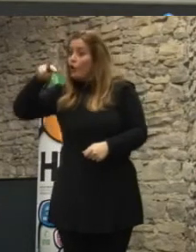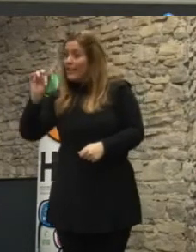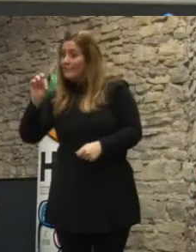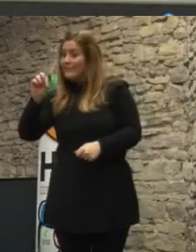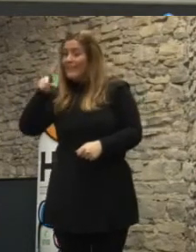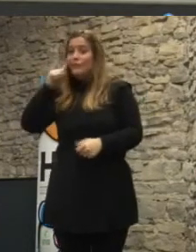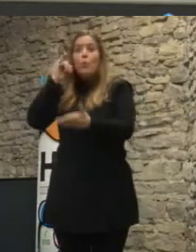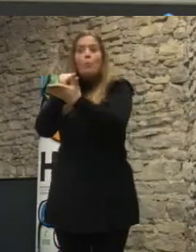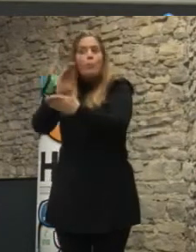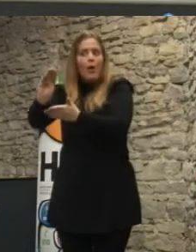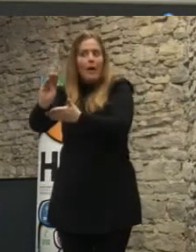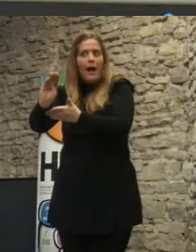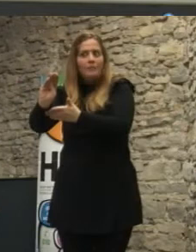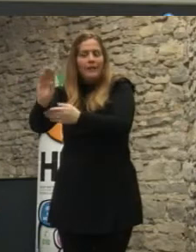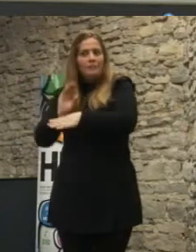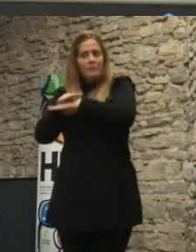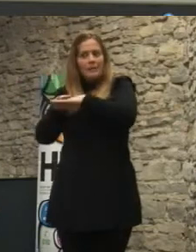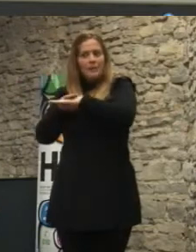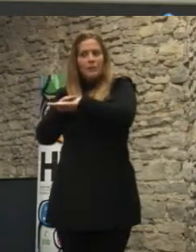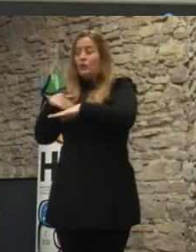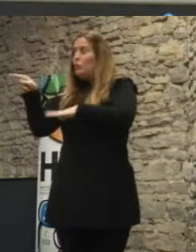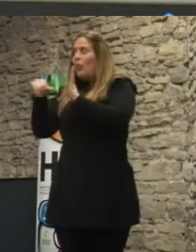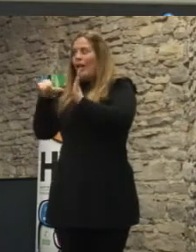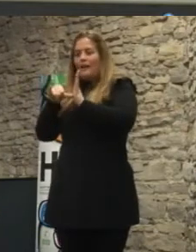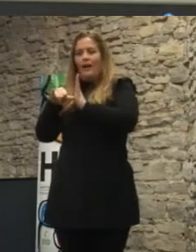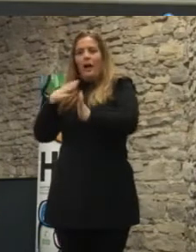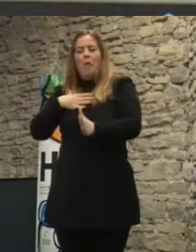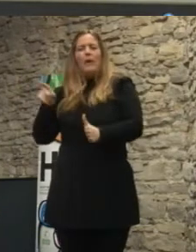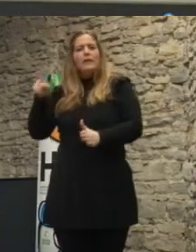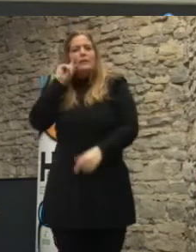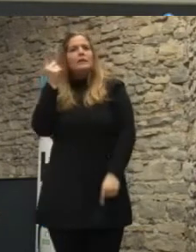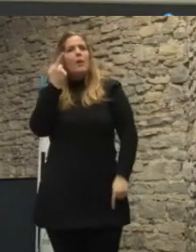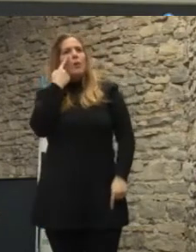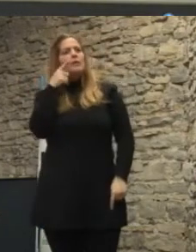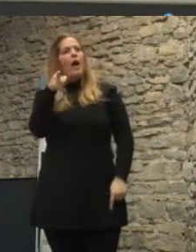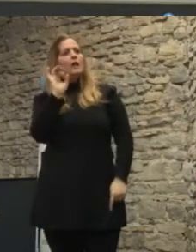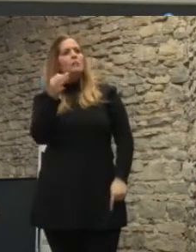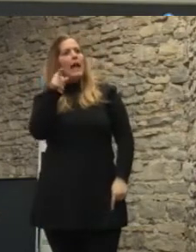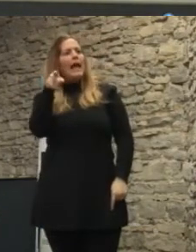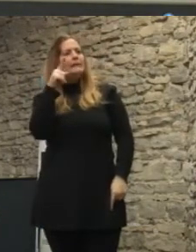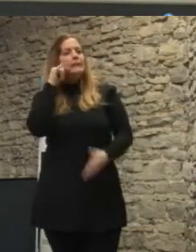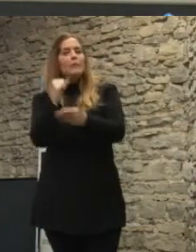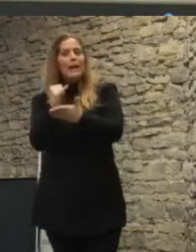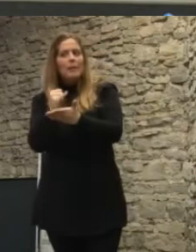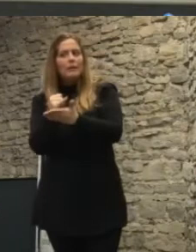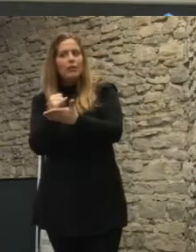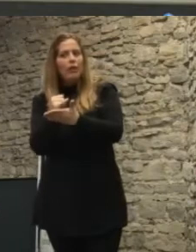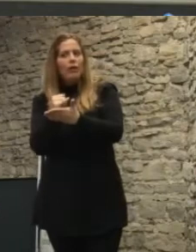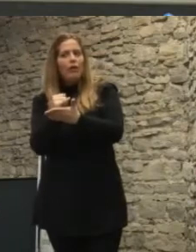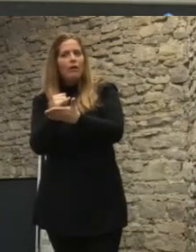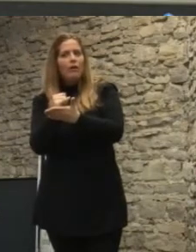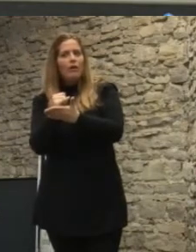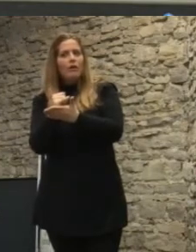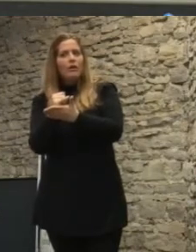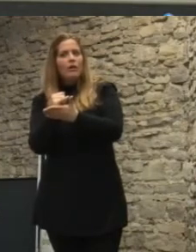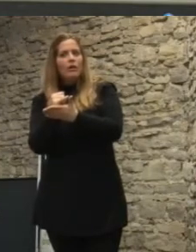pues quizá hayas establecido algunas relaciones de cómo ese experimento que están haciendo en el Besós,